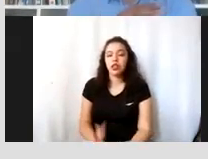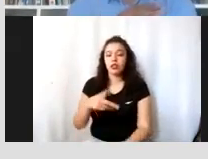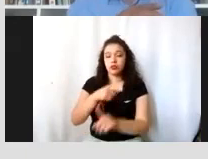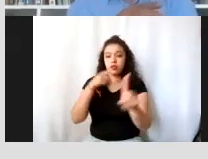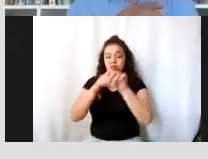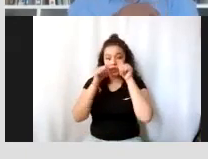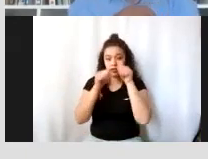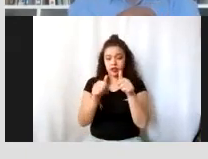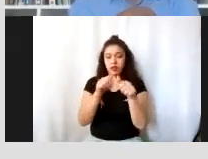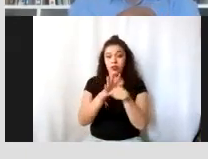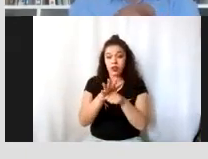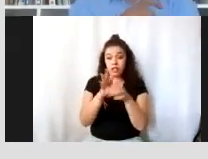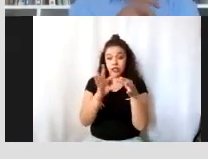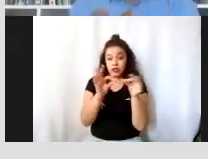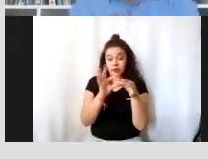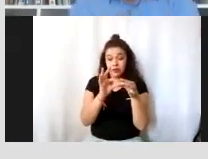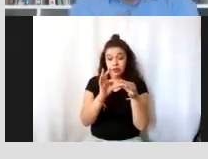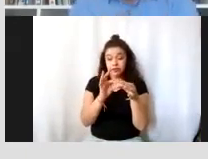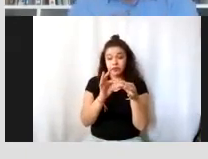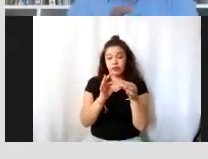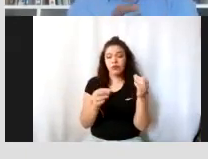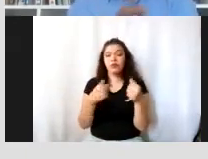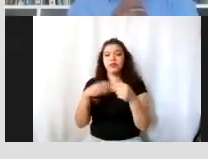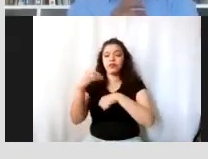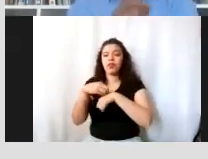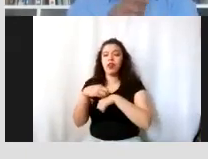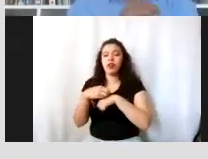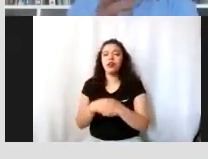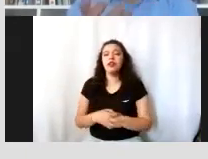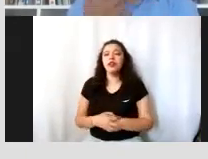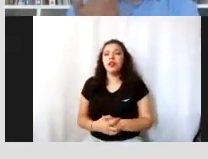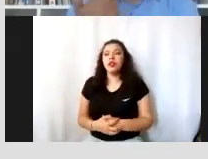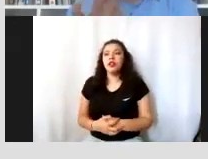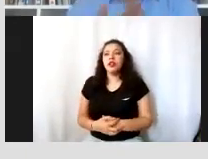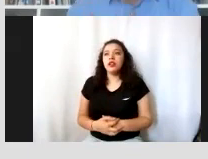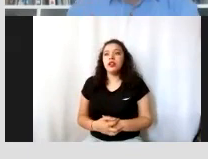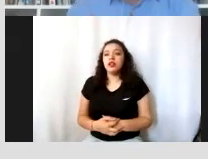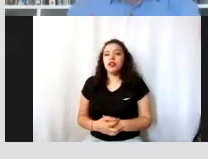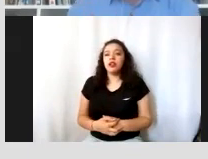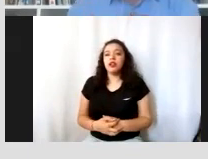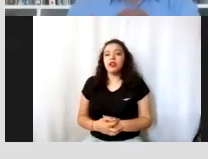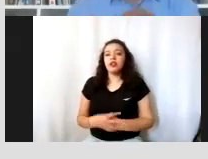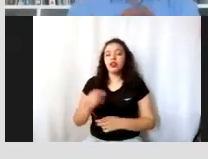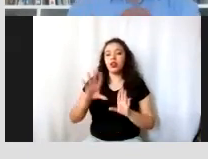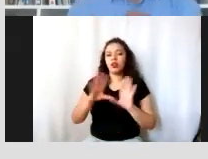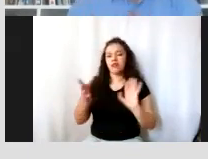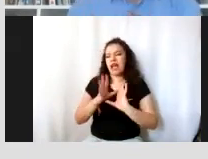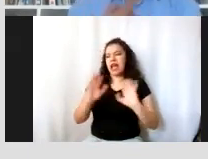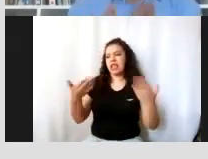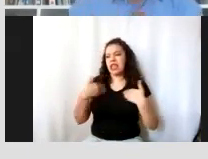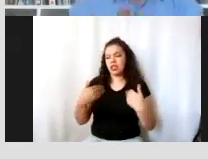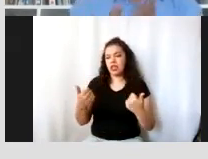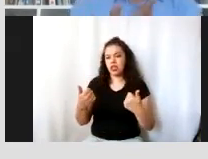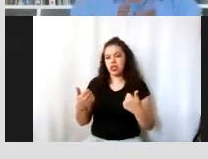asistencial, lo pondría. No solamente, digamos, que dejarlo de manera implícita el objeto, para